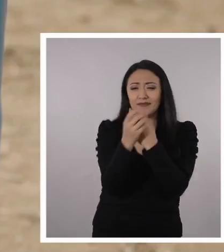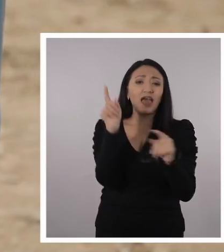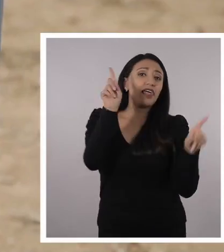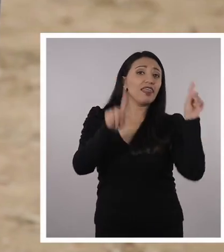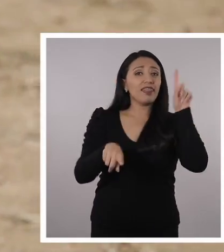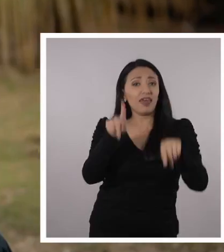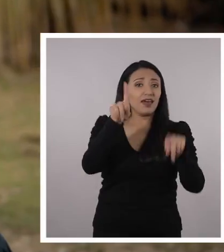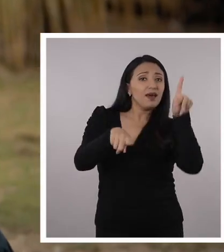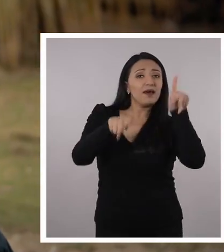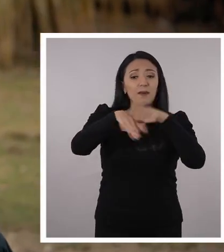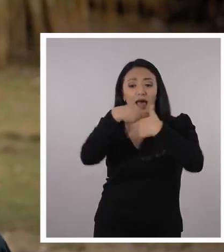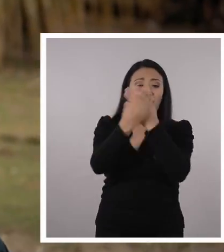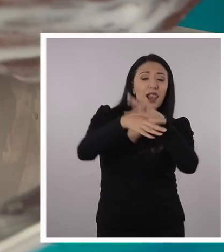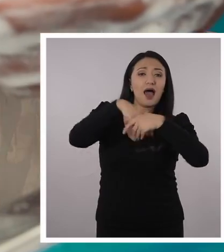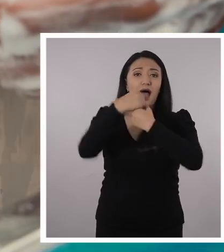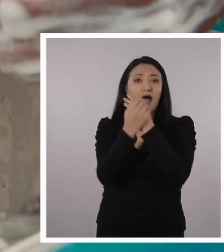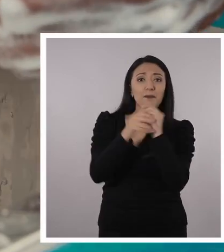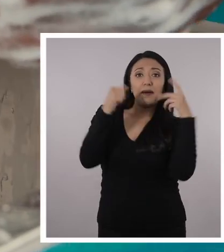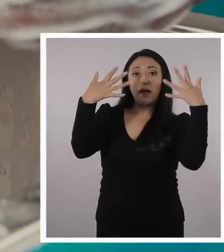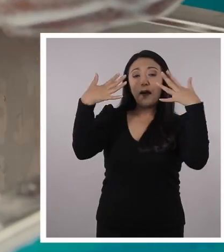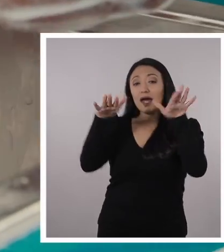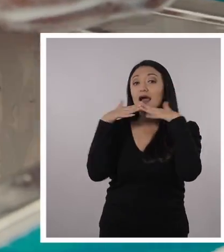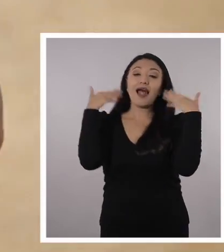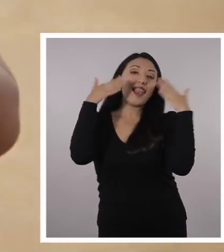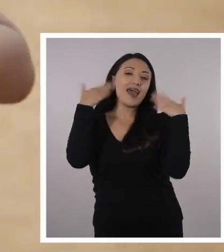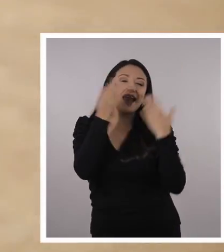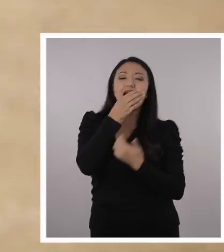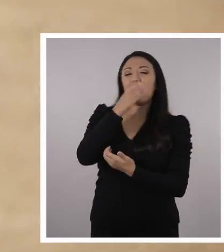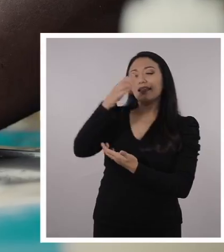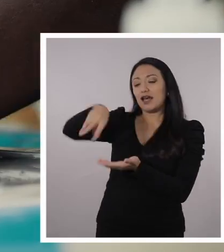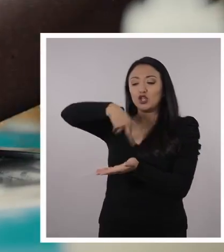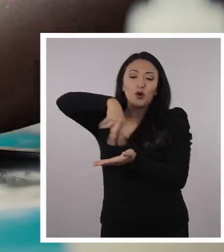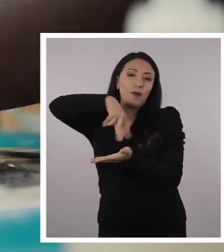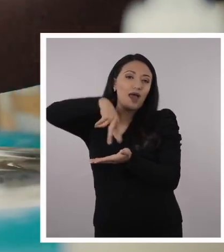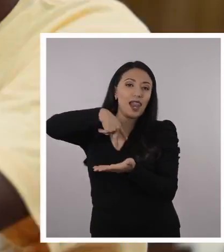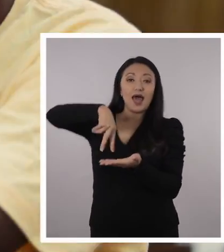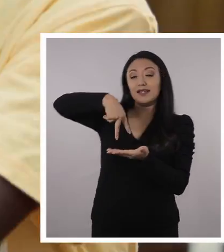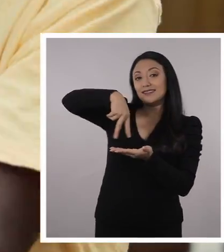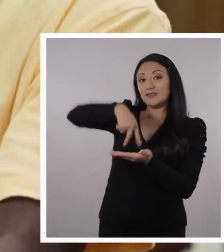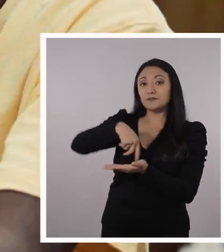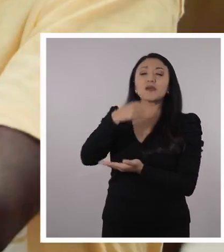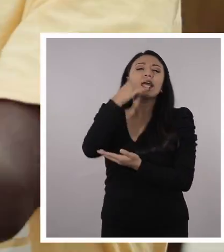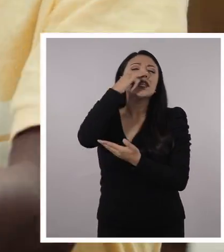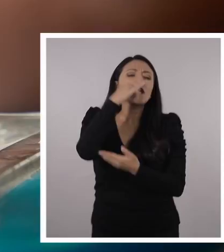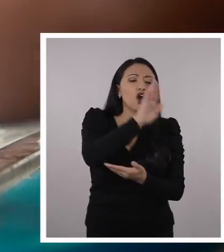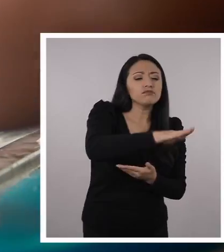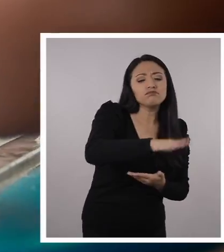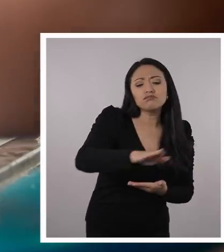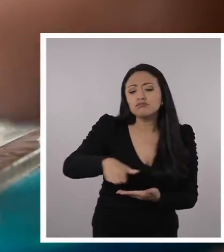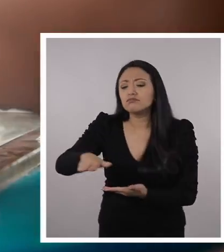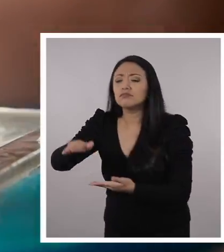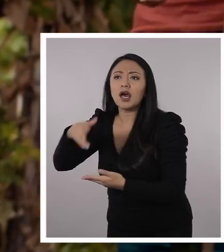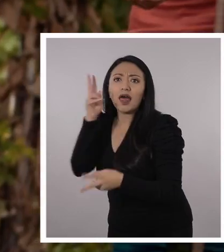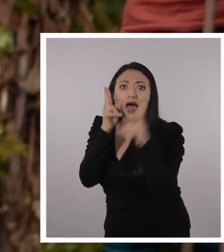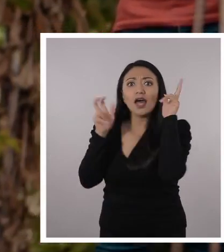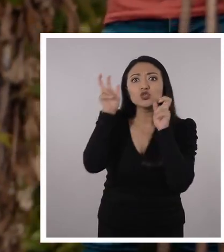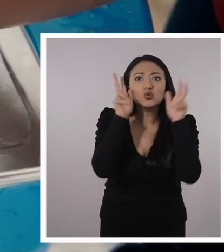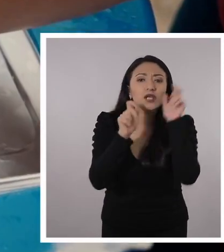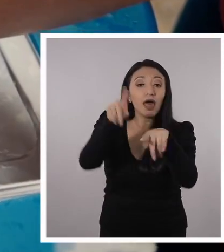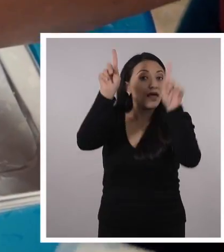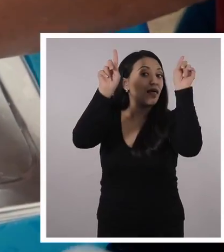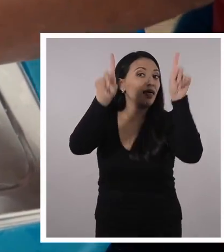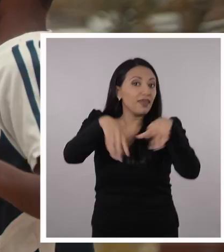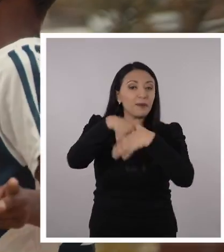Vámonos lavando. Lava, lávate alegre y cantando, bailando y al virus atacando, sonando. Desde el más